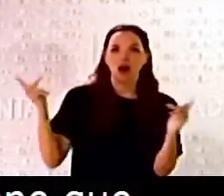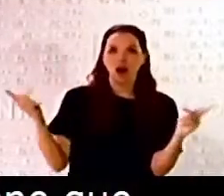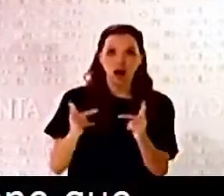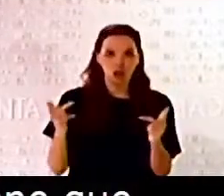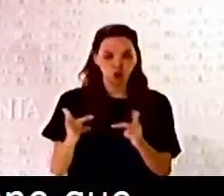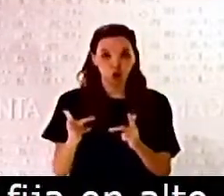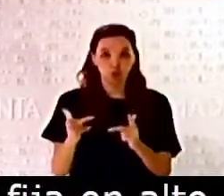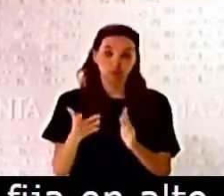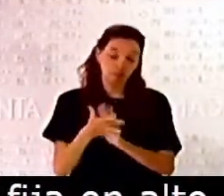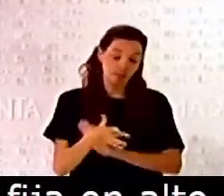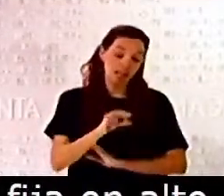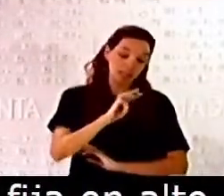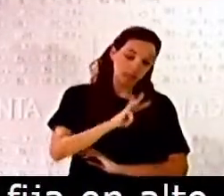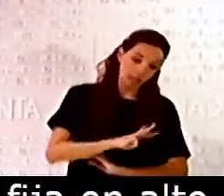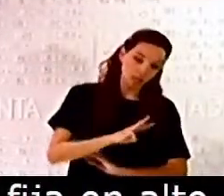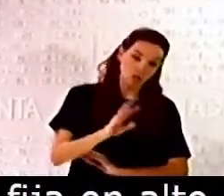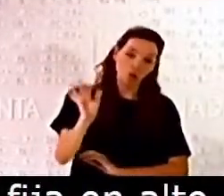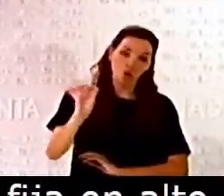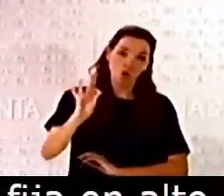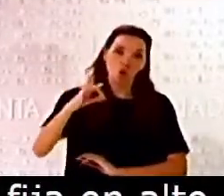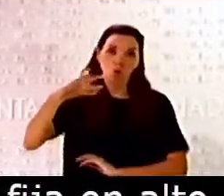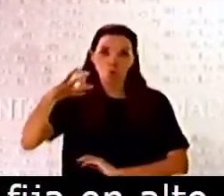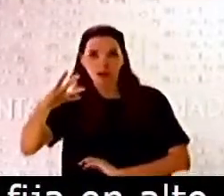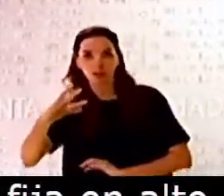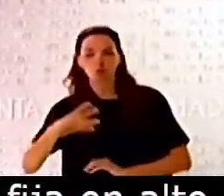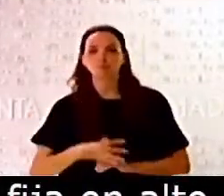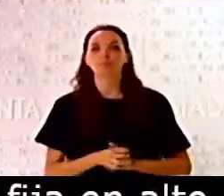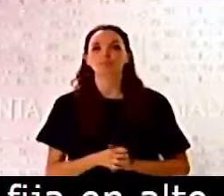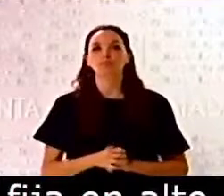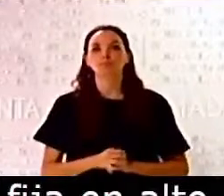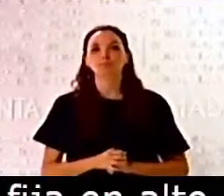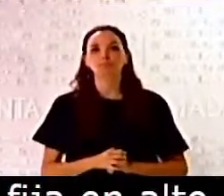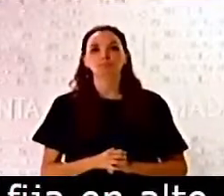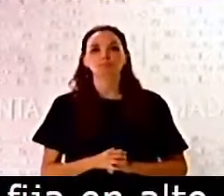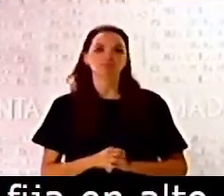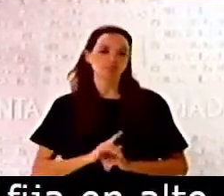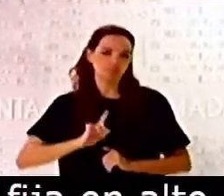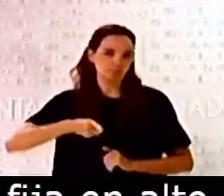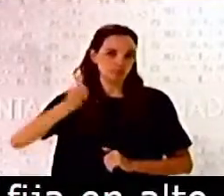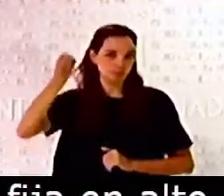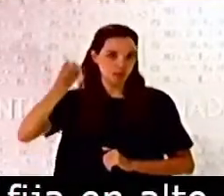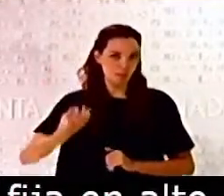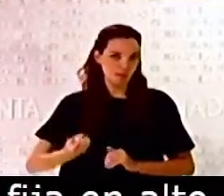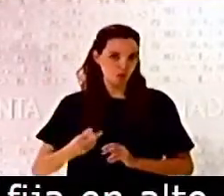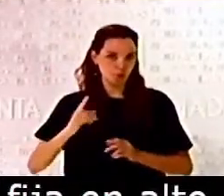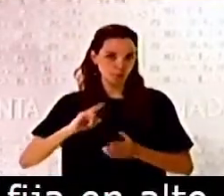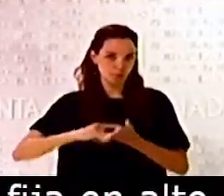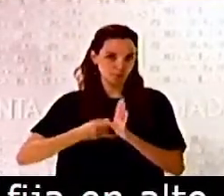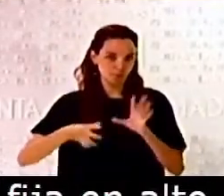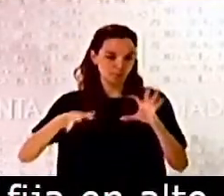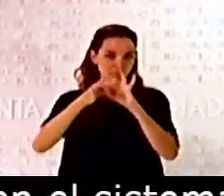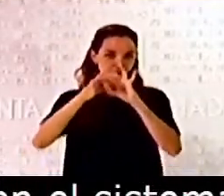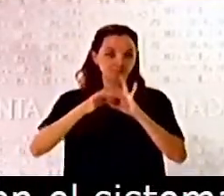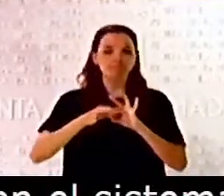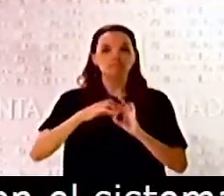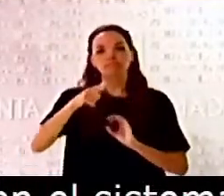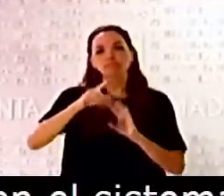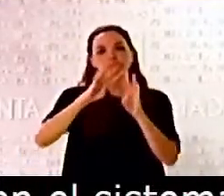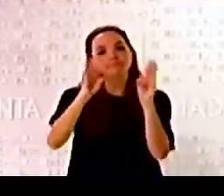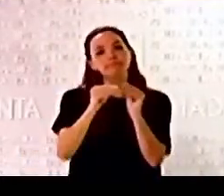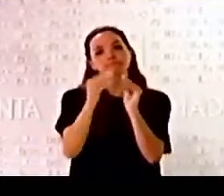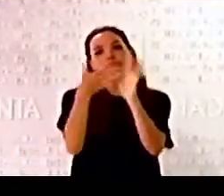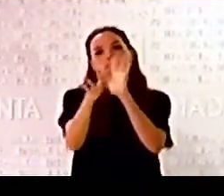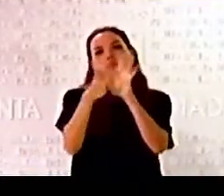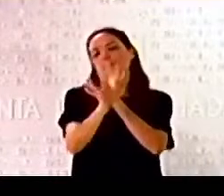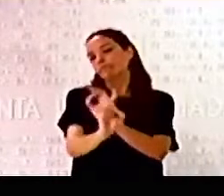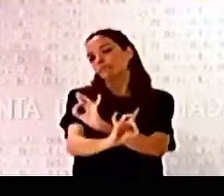alerta 3, nivel de alerta 4 en el sistema del semáforo. Creo que esto es importante que se diga y que se aclare y que